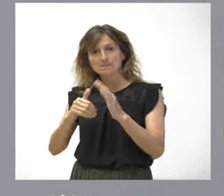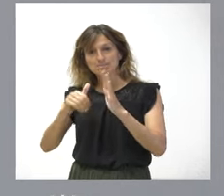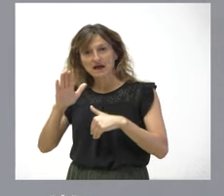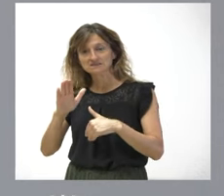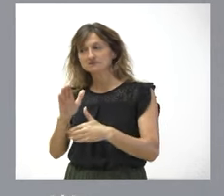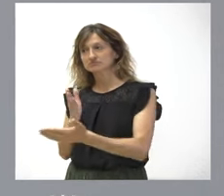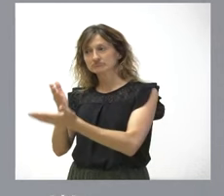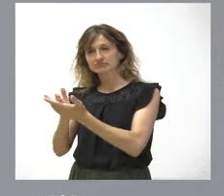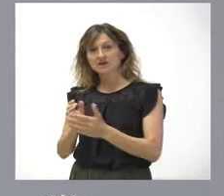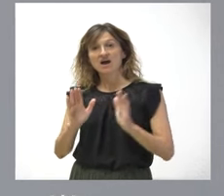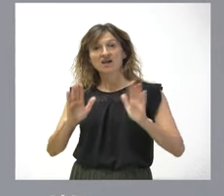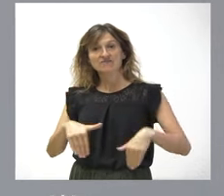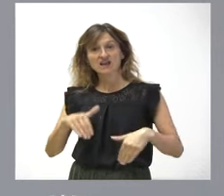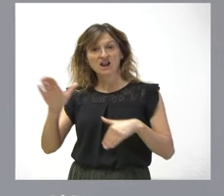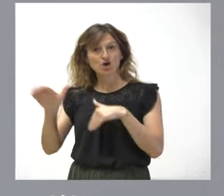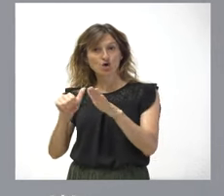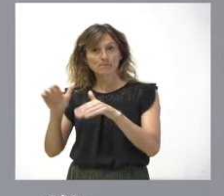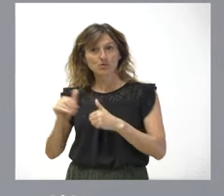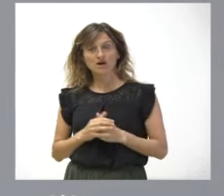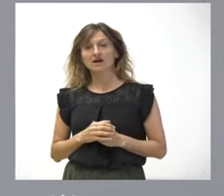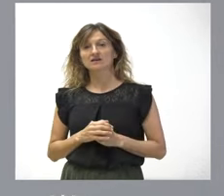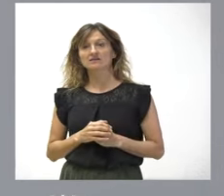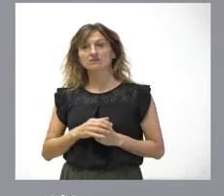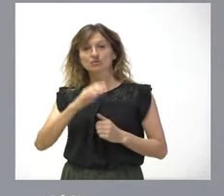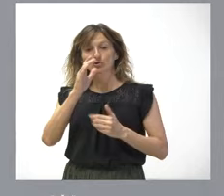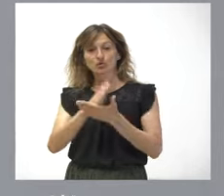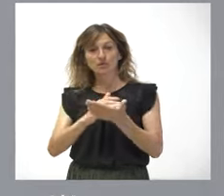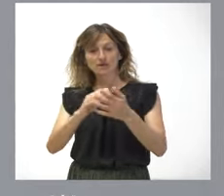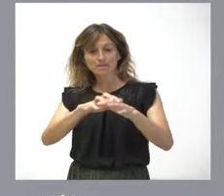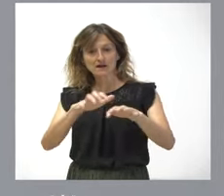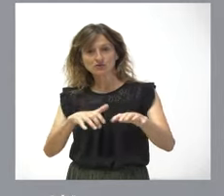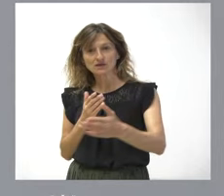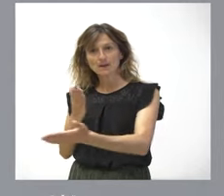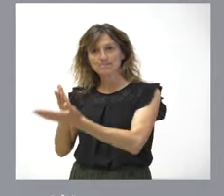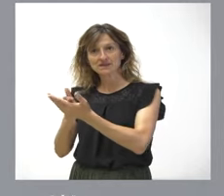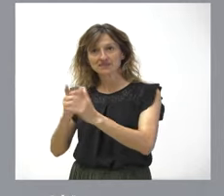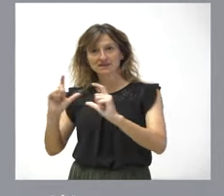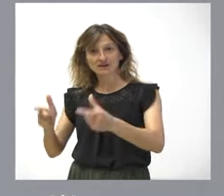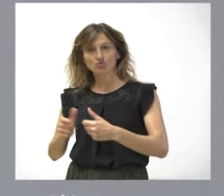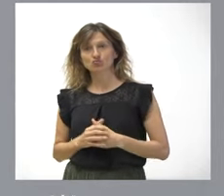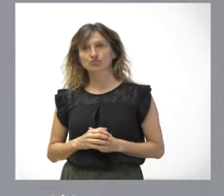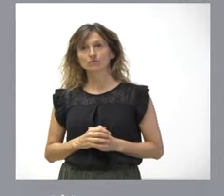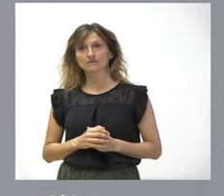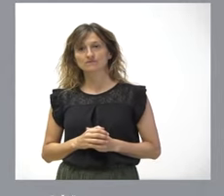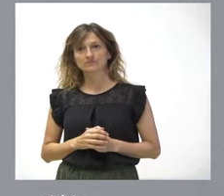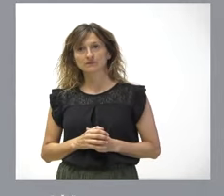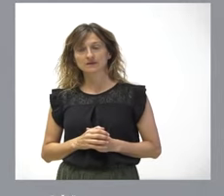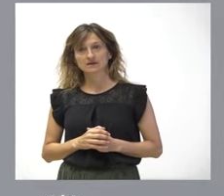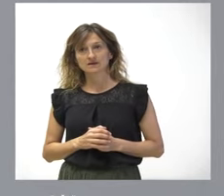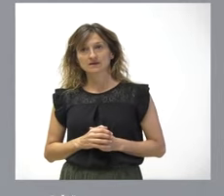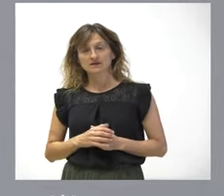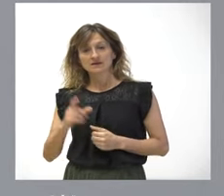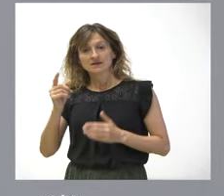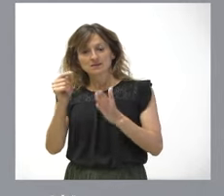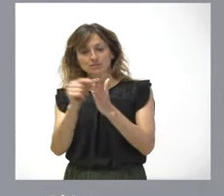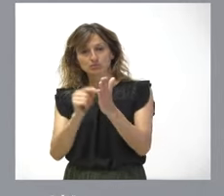va a tener que convocar porque lógicamente hay una mayoría de comunidades autónomas que están pidiendo su convocatoria y se va a tener que convocar Incluyendo los tres puntos que